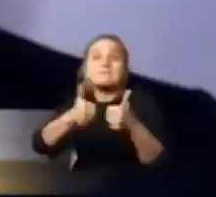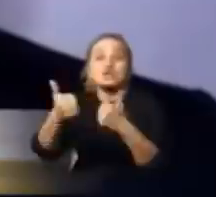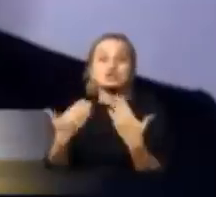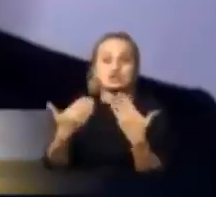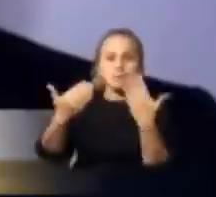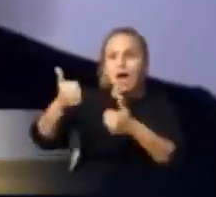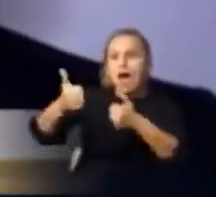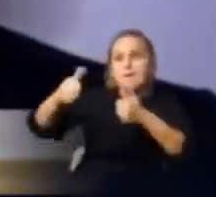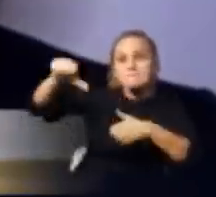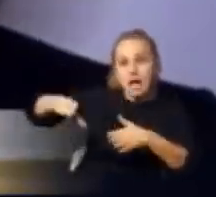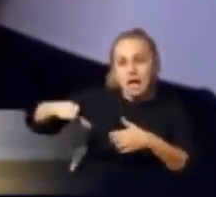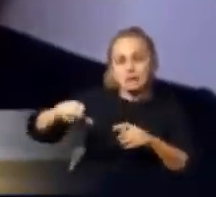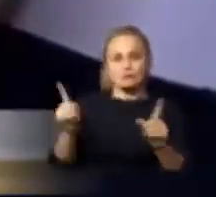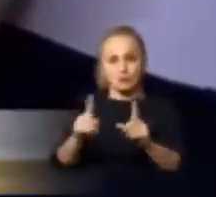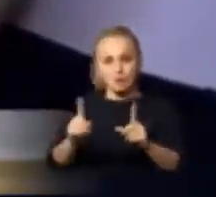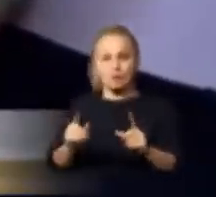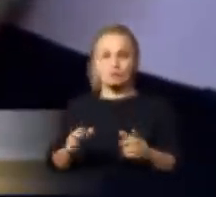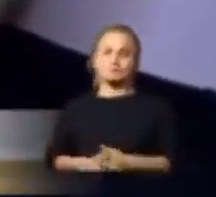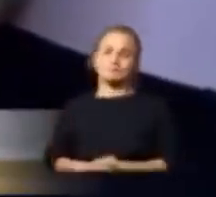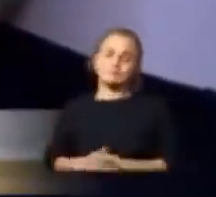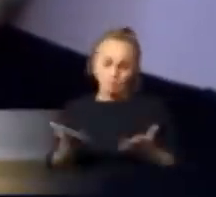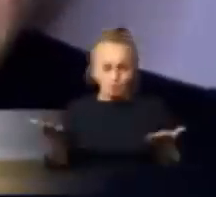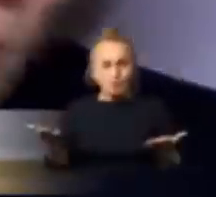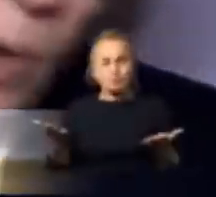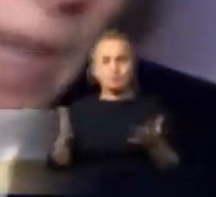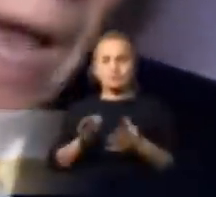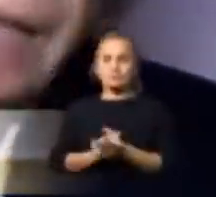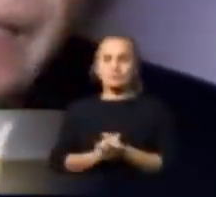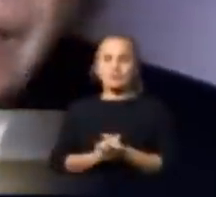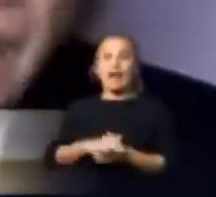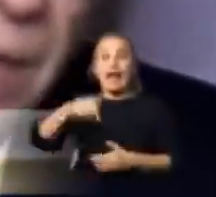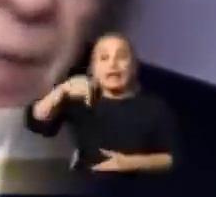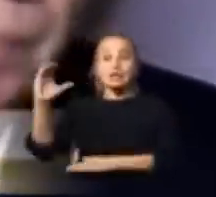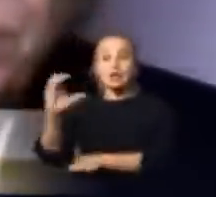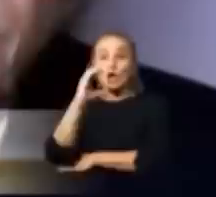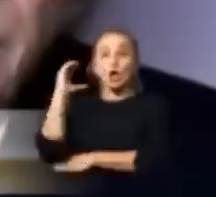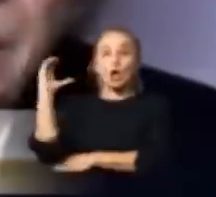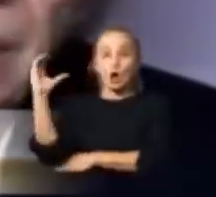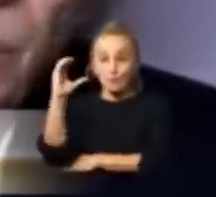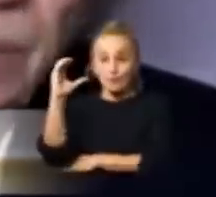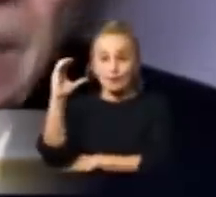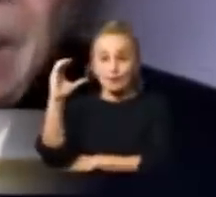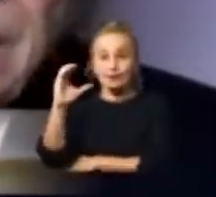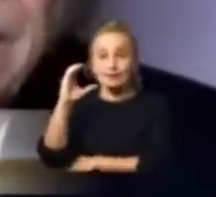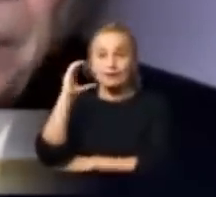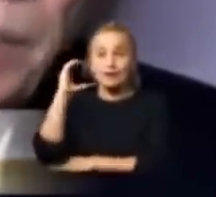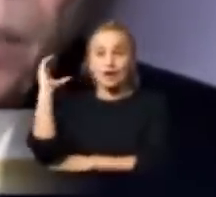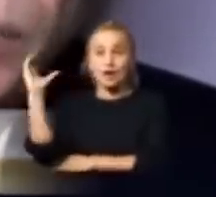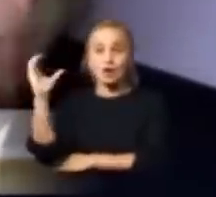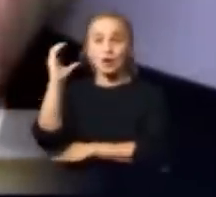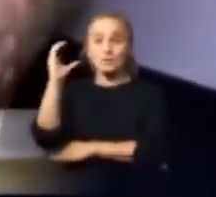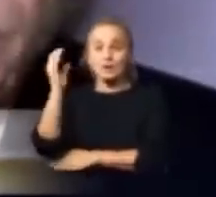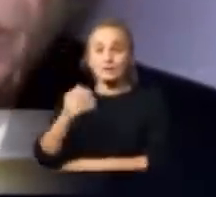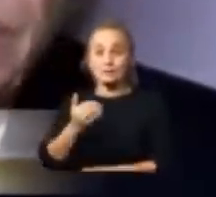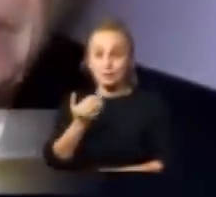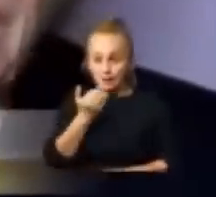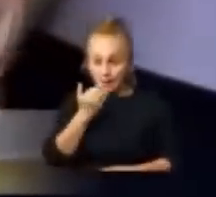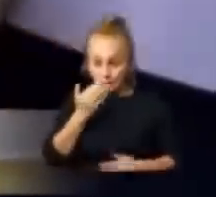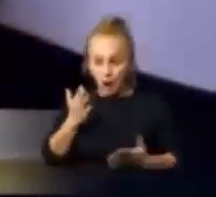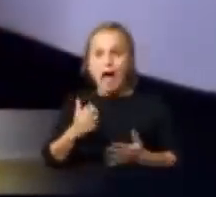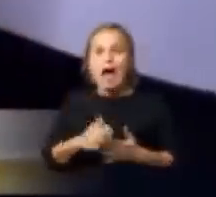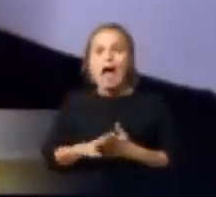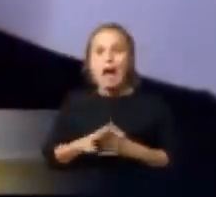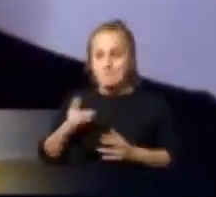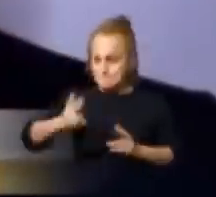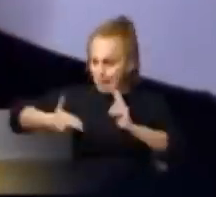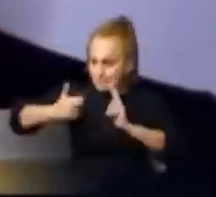en Colombia. Unos para condenarse y otros para no condenarse. No, aquí nadie que no sea servidor público puede utilizar